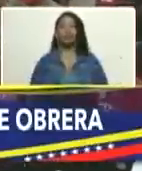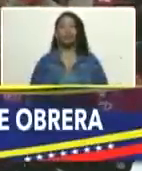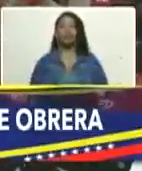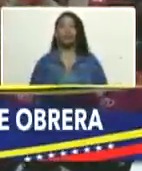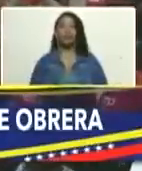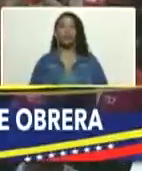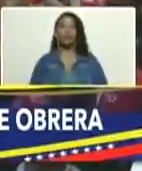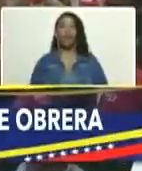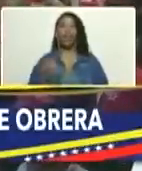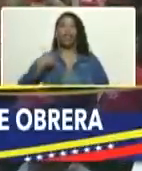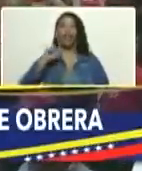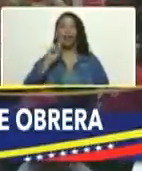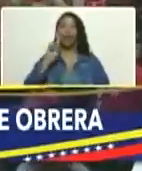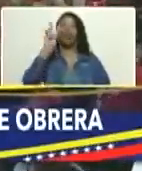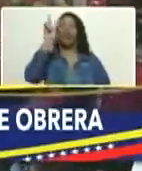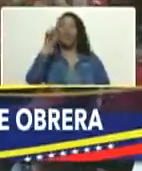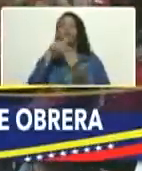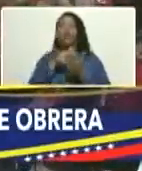Tenemos